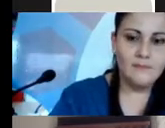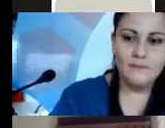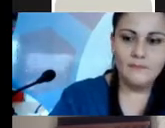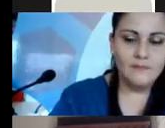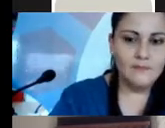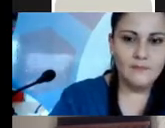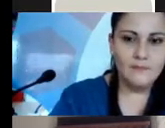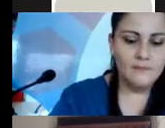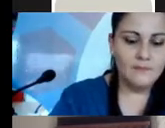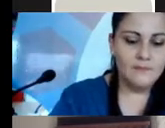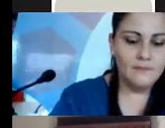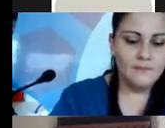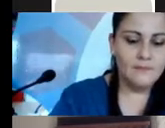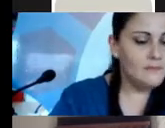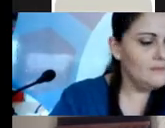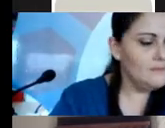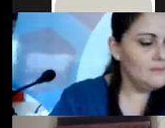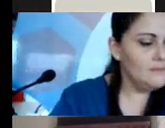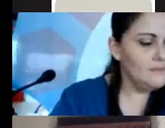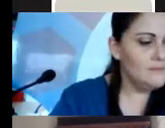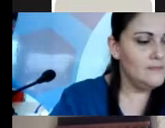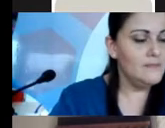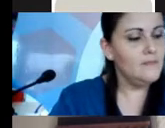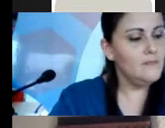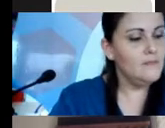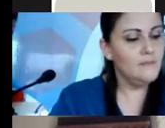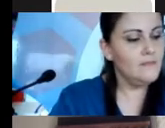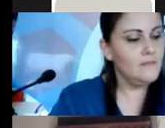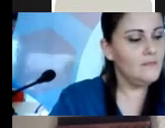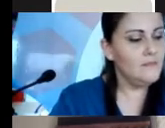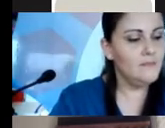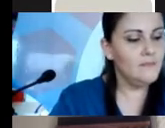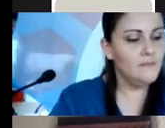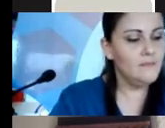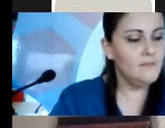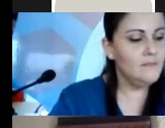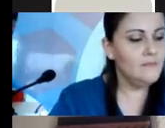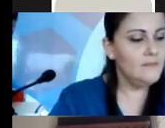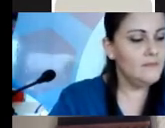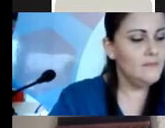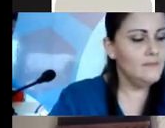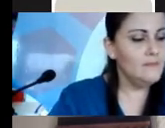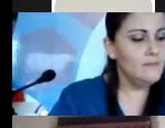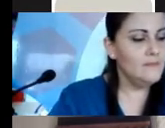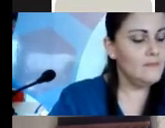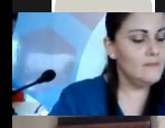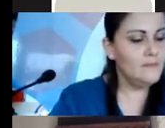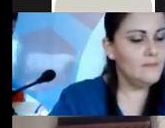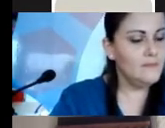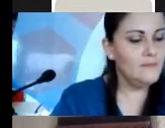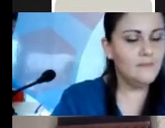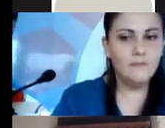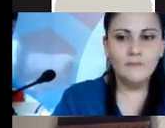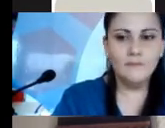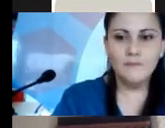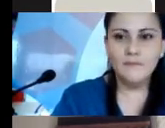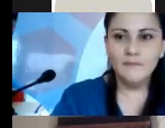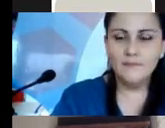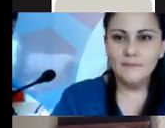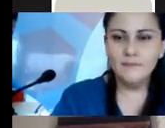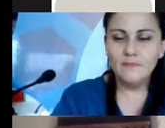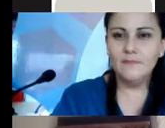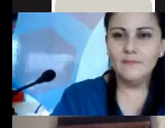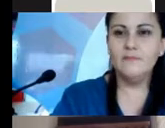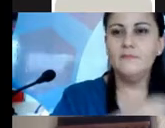muy largos. La frecuencia del tilt a 45 debe ser en periodos muy limitados. Yo diría,